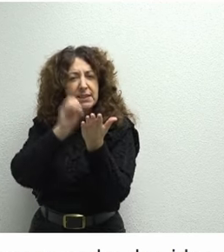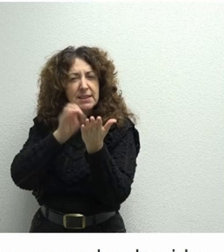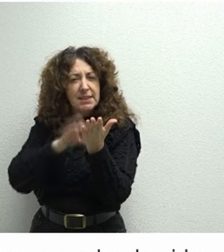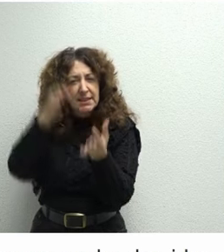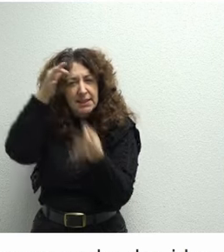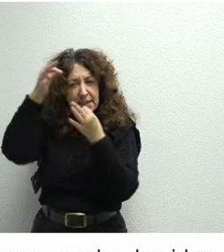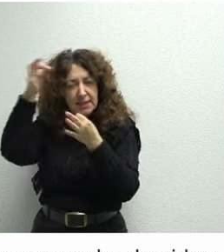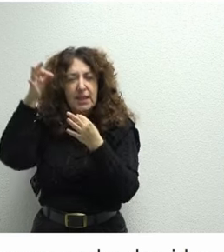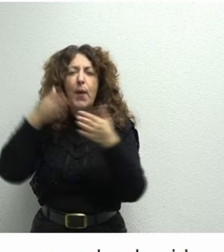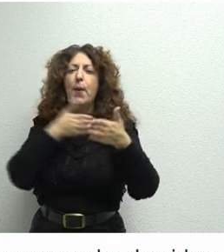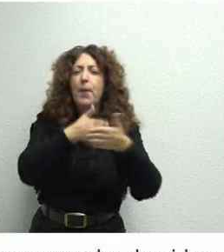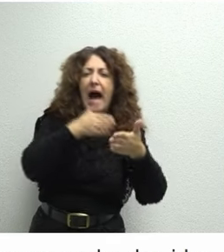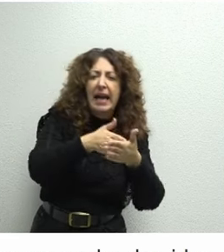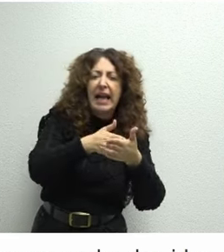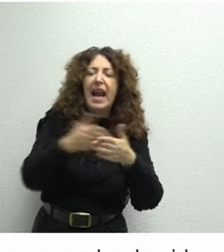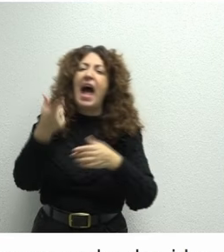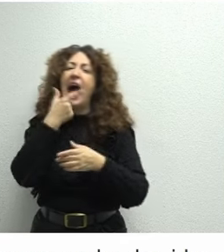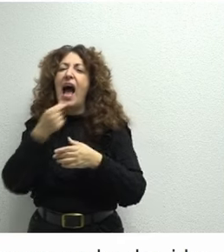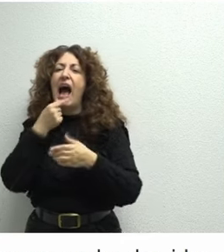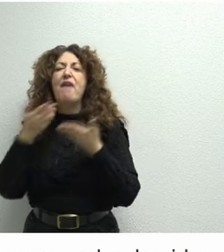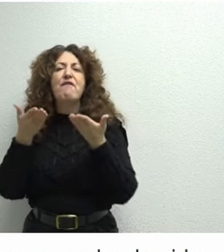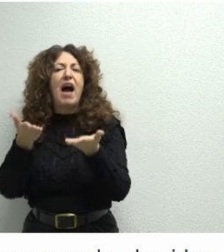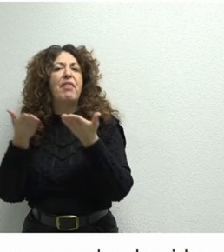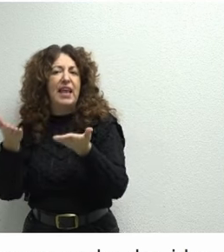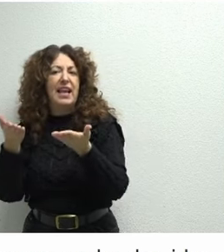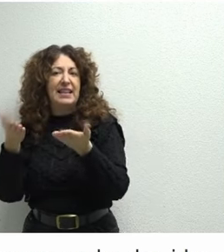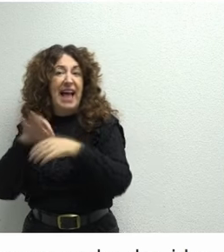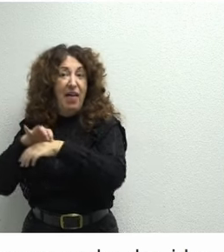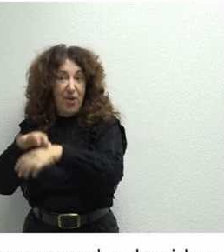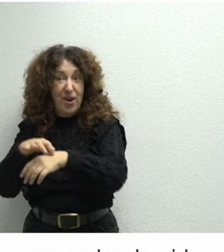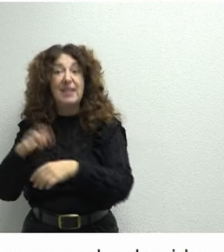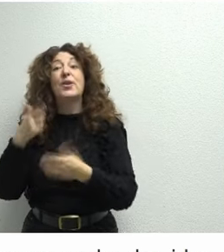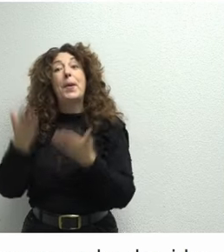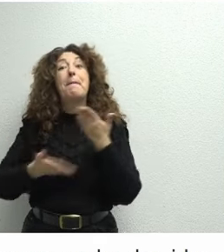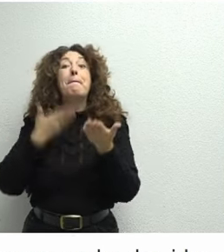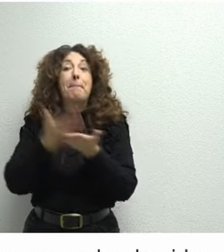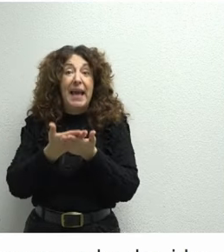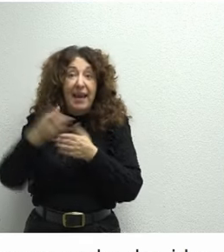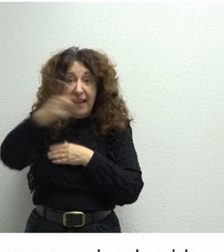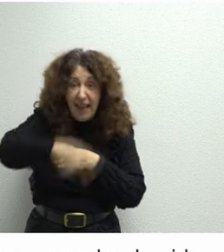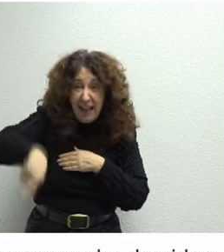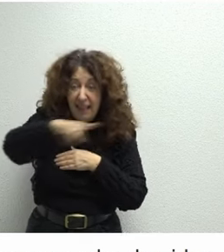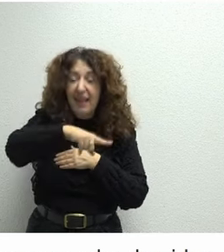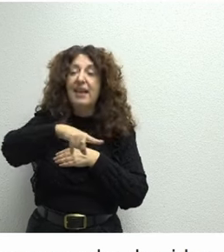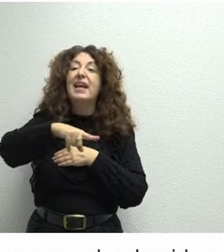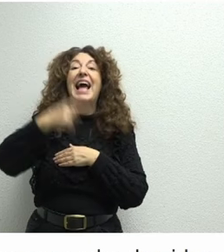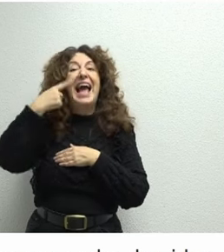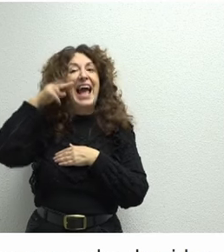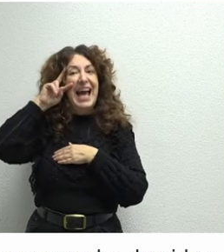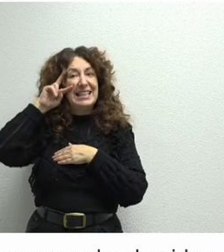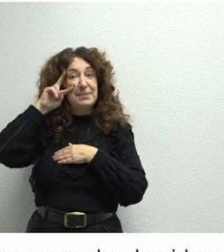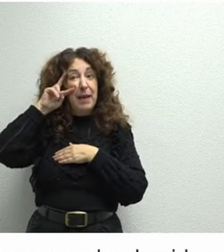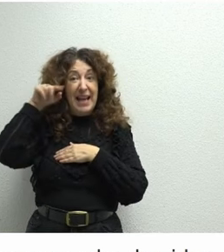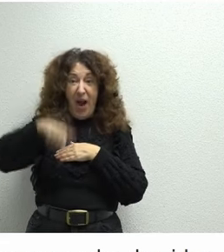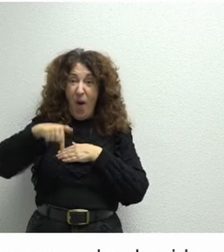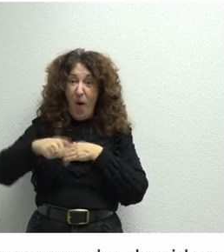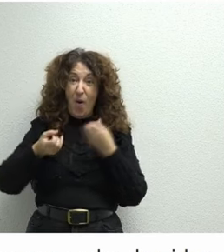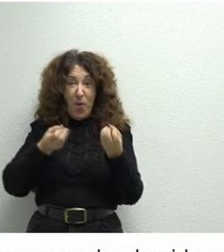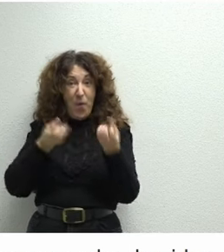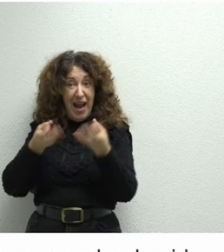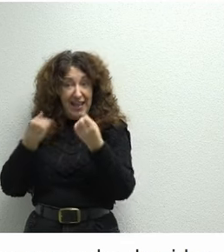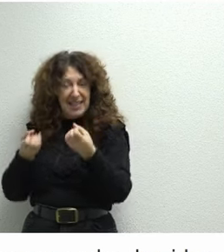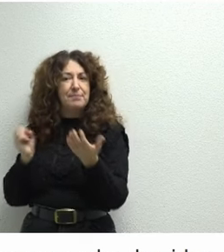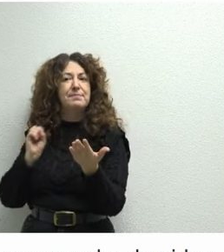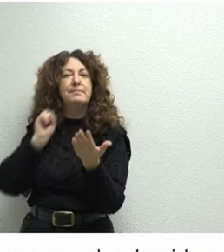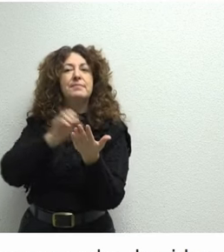Barreras y facilitadores y donde os pediremos incluir estas eh estas experiencias que habéis contado hoy aquí en ese